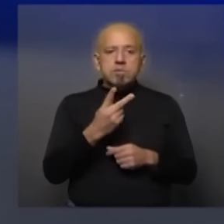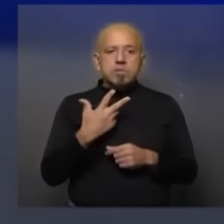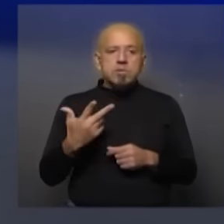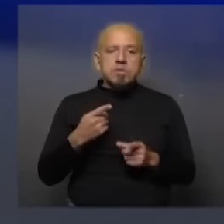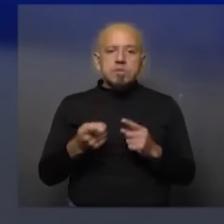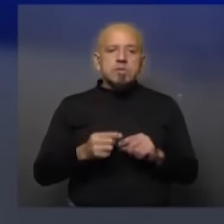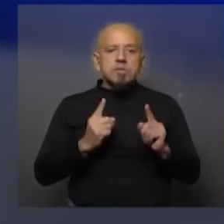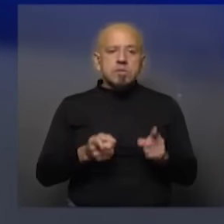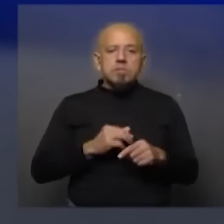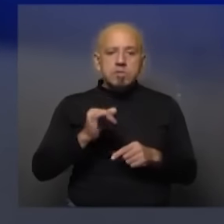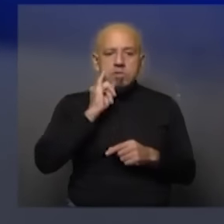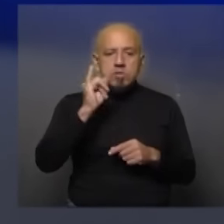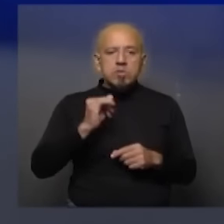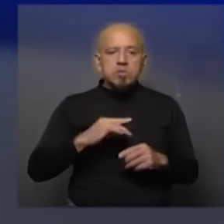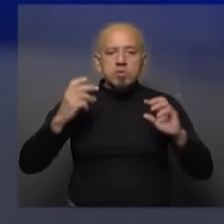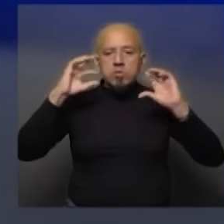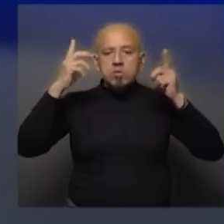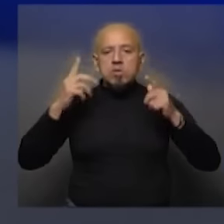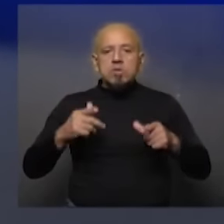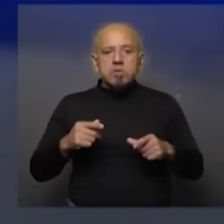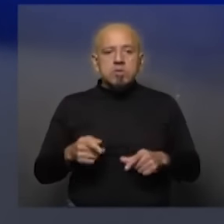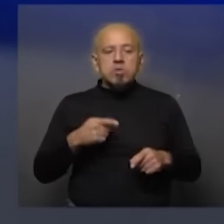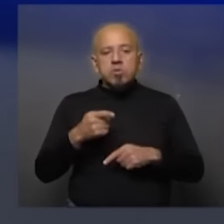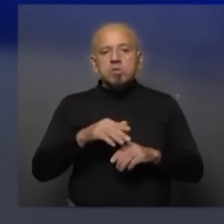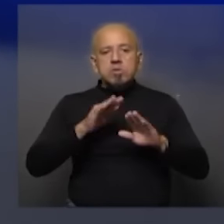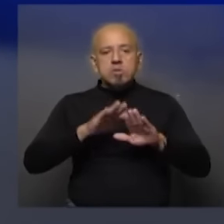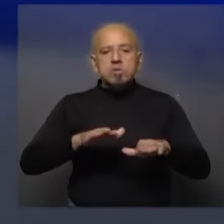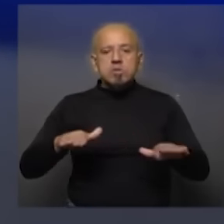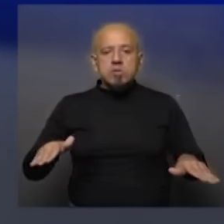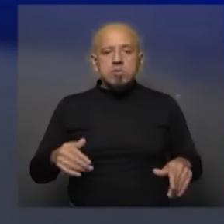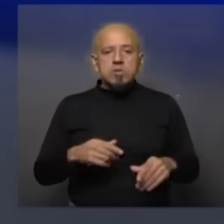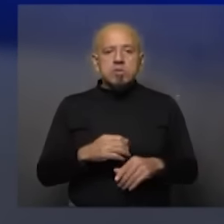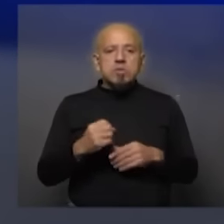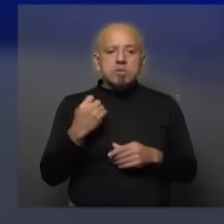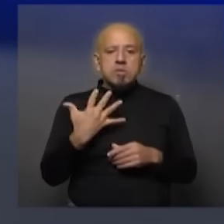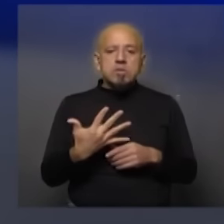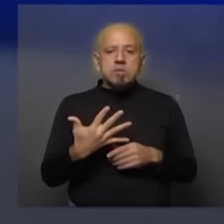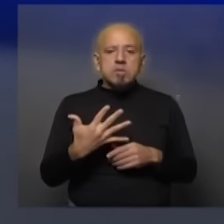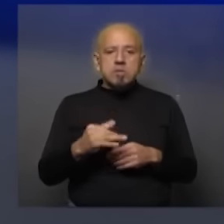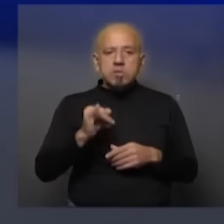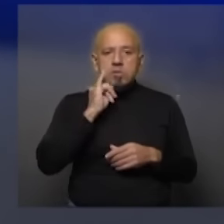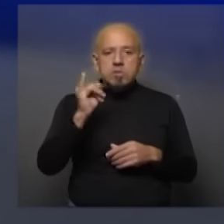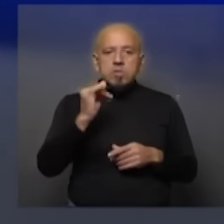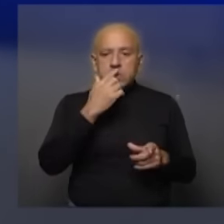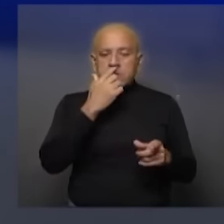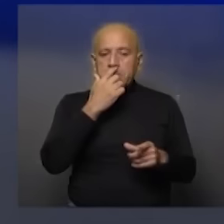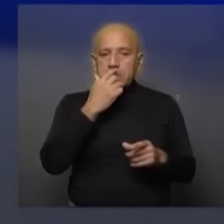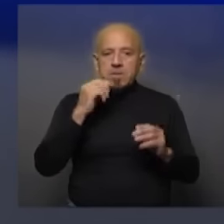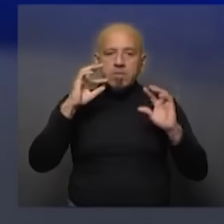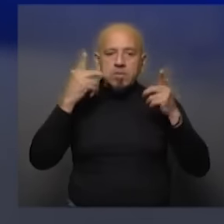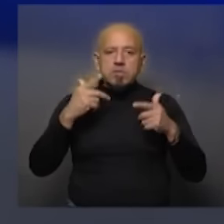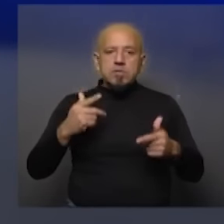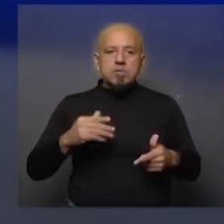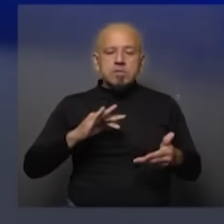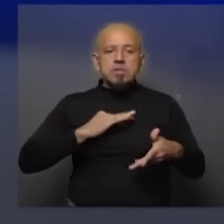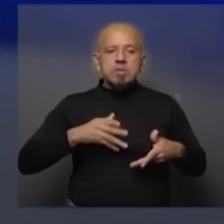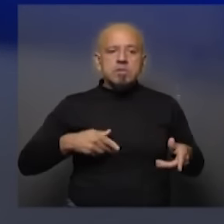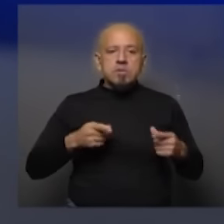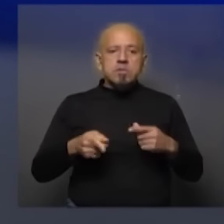las denuncias por violencia contra niños y niñas, y hubo 5 denuncias por violencia de género por hora en nuestro país.